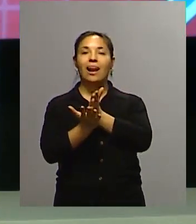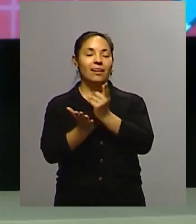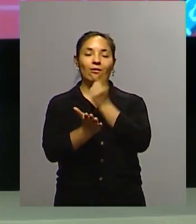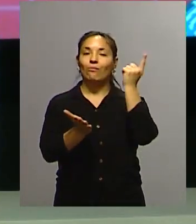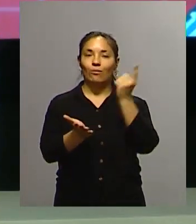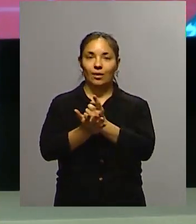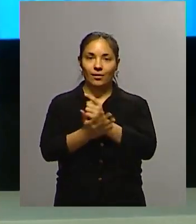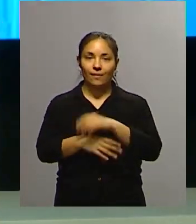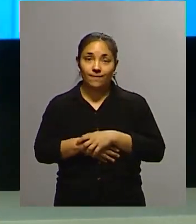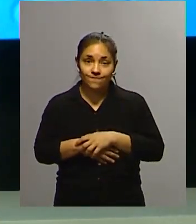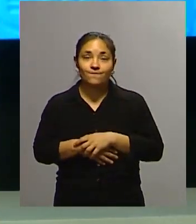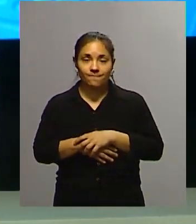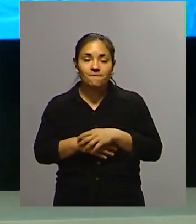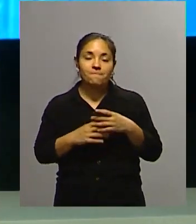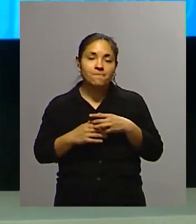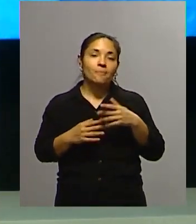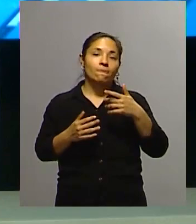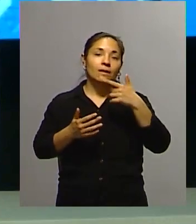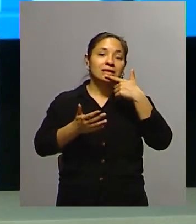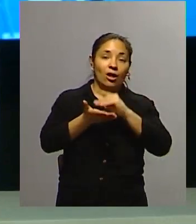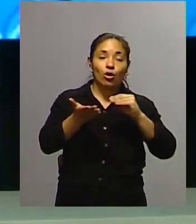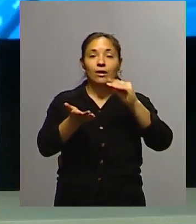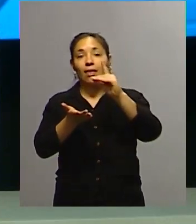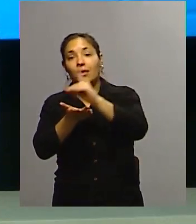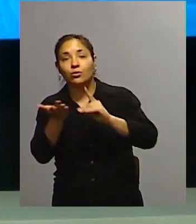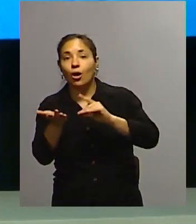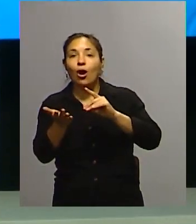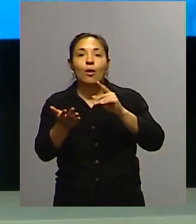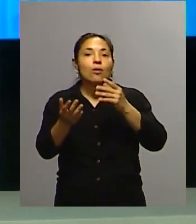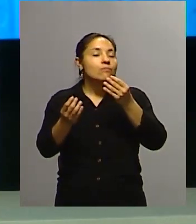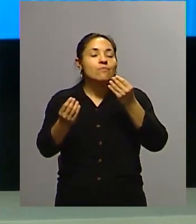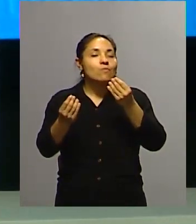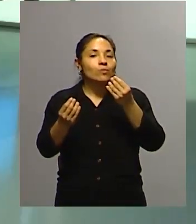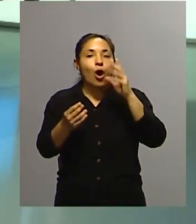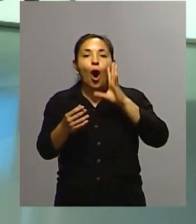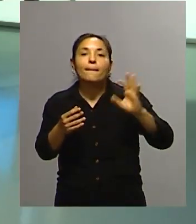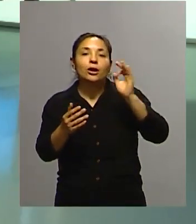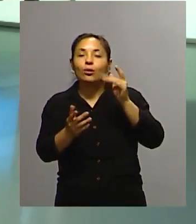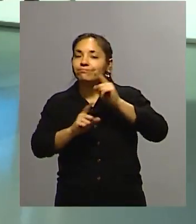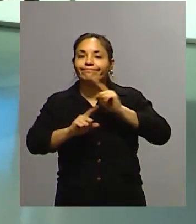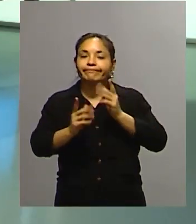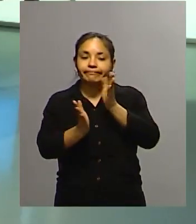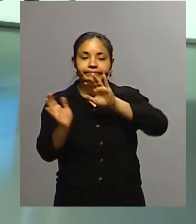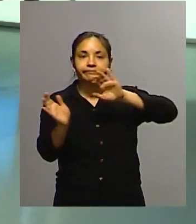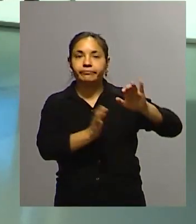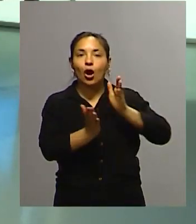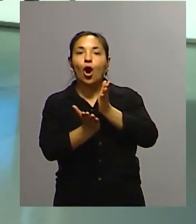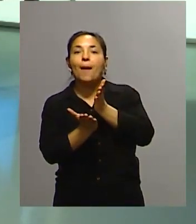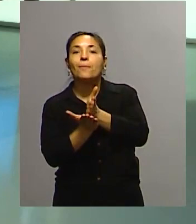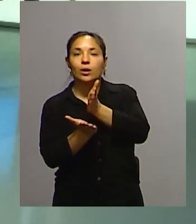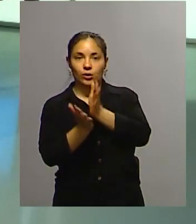legisladores tienen que tratar de ser lo más objetivos posible en este sentido. ¿Por qué? Porque se da esta